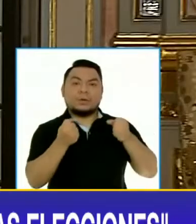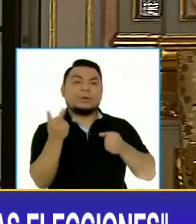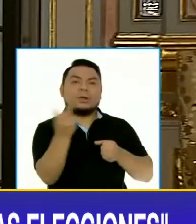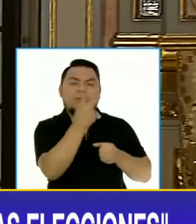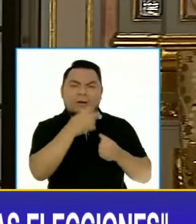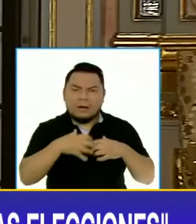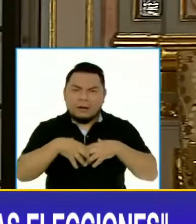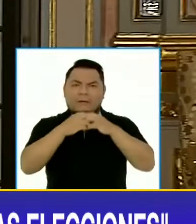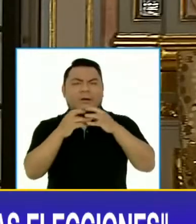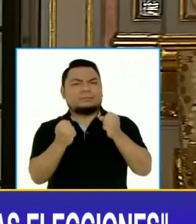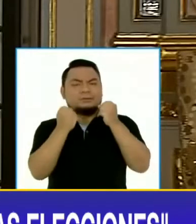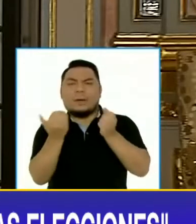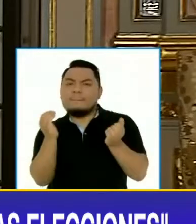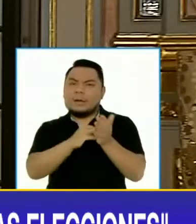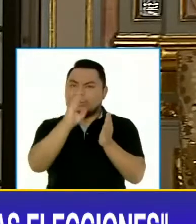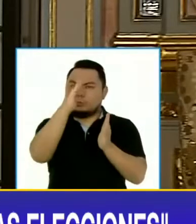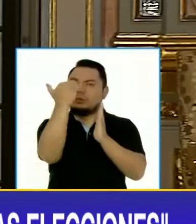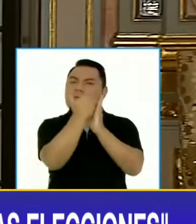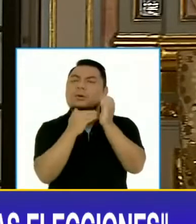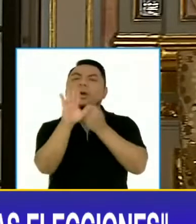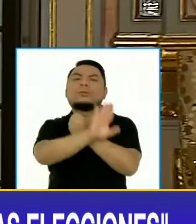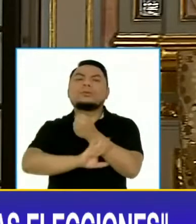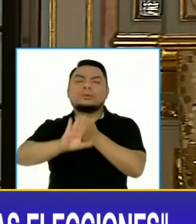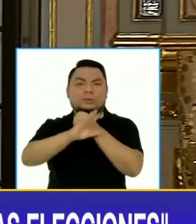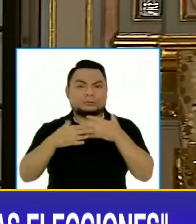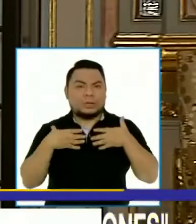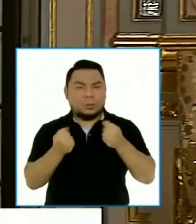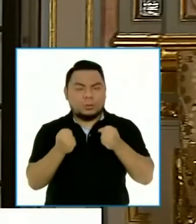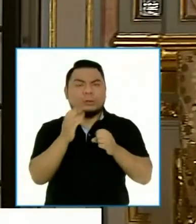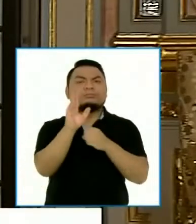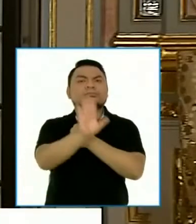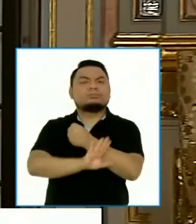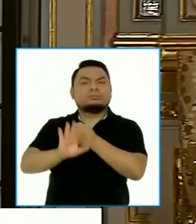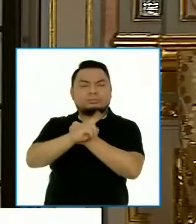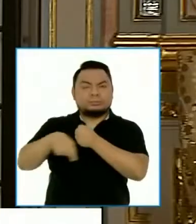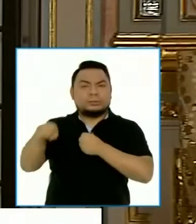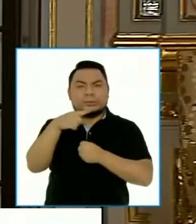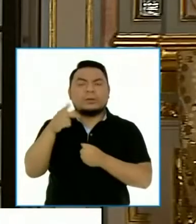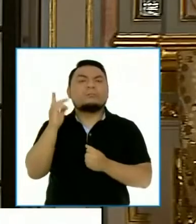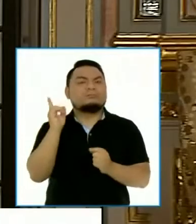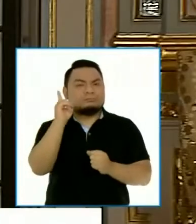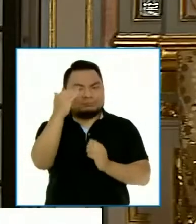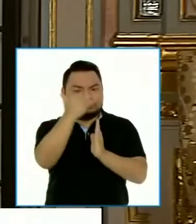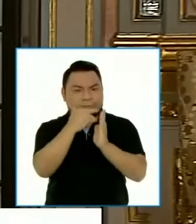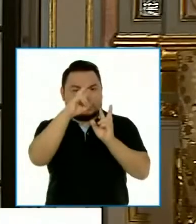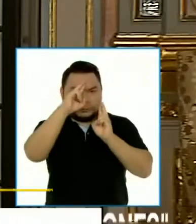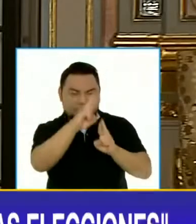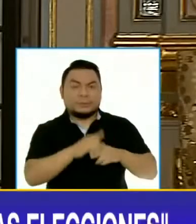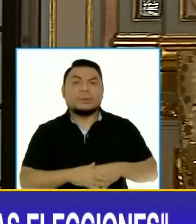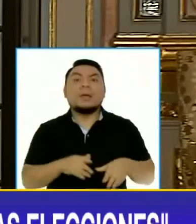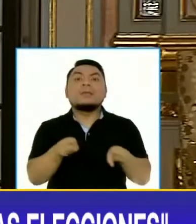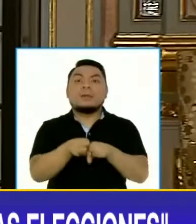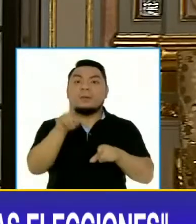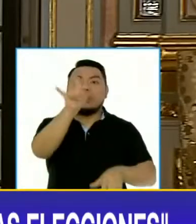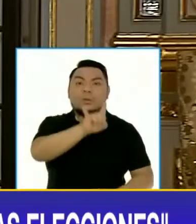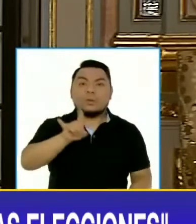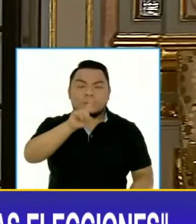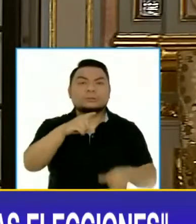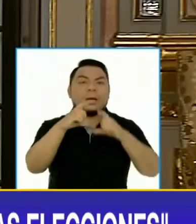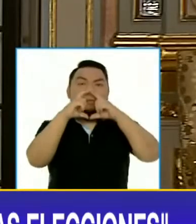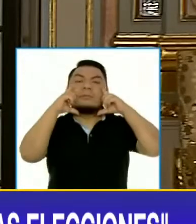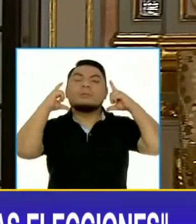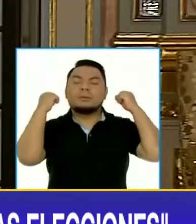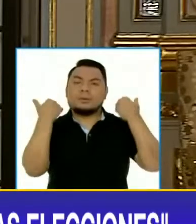reforzado los protocolos de seguridad sanitaria que debemos seguir todos. El uso de mascarillas,